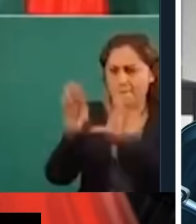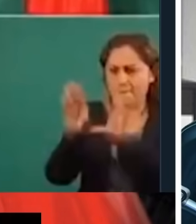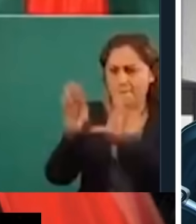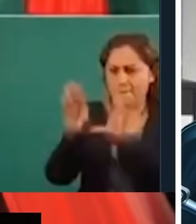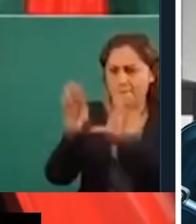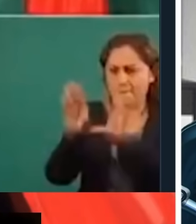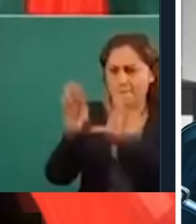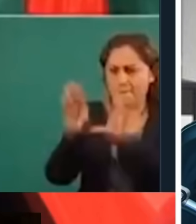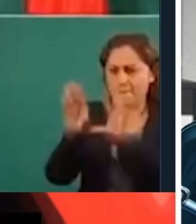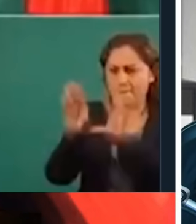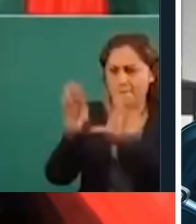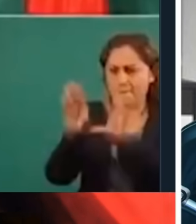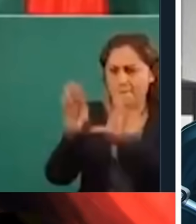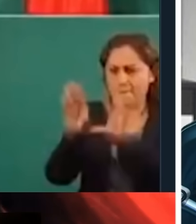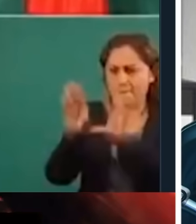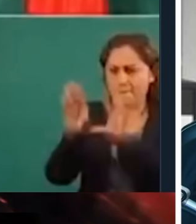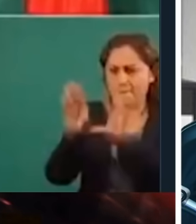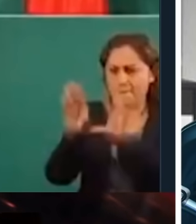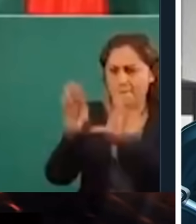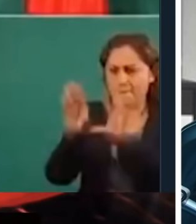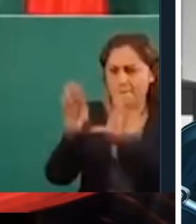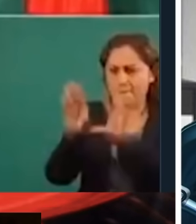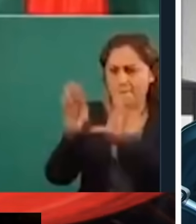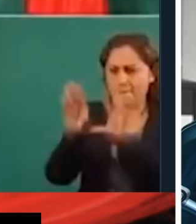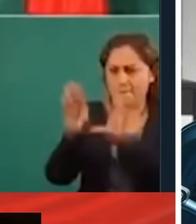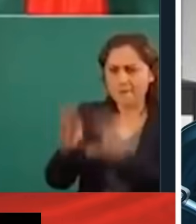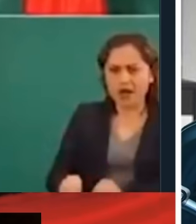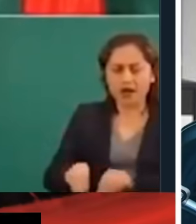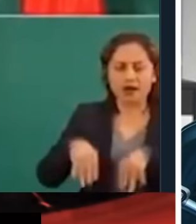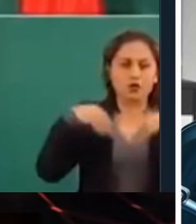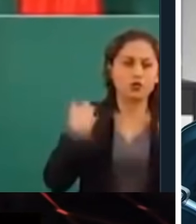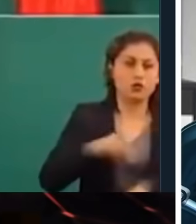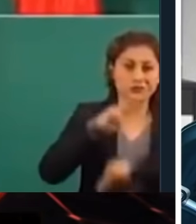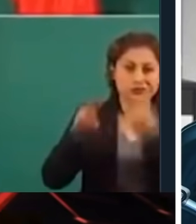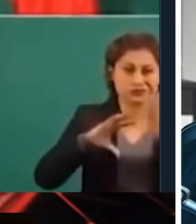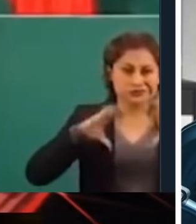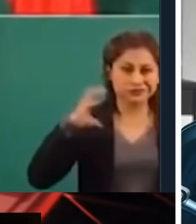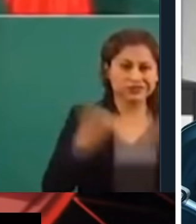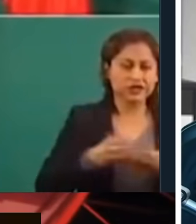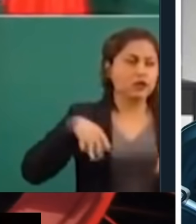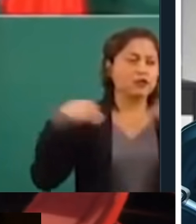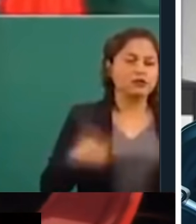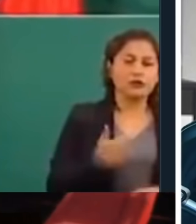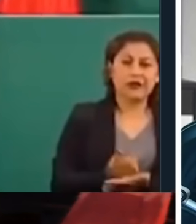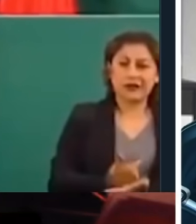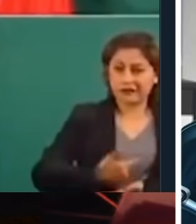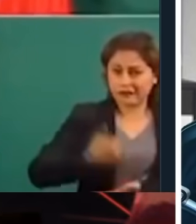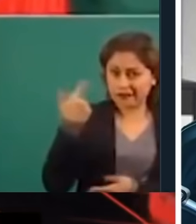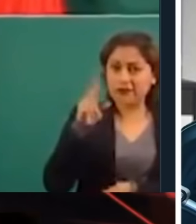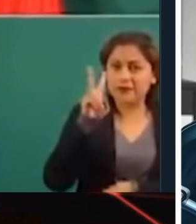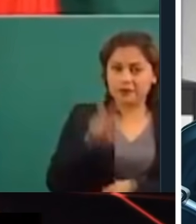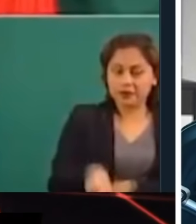le está ardiendo todavía le está pensando claro que hay que estar pensando en opciones